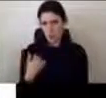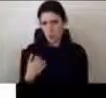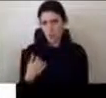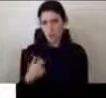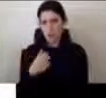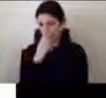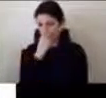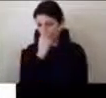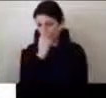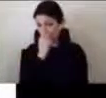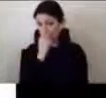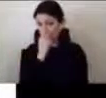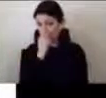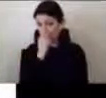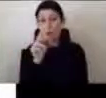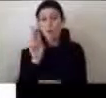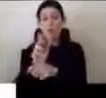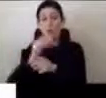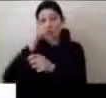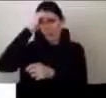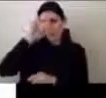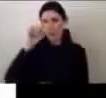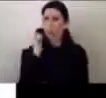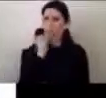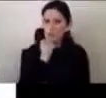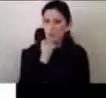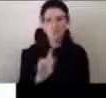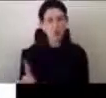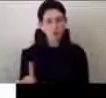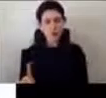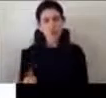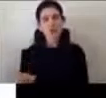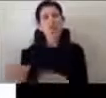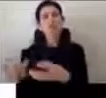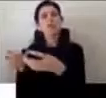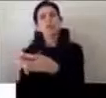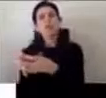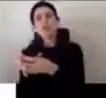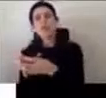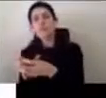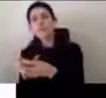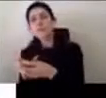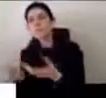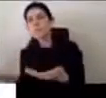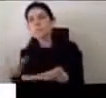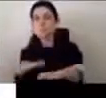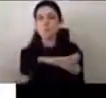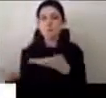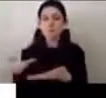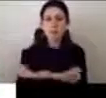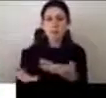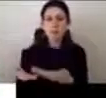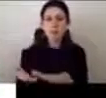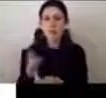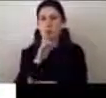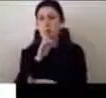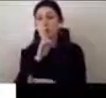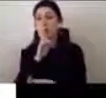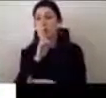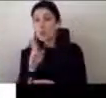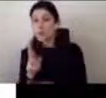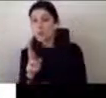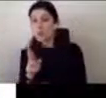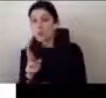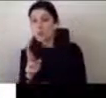que castiga el error, sino que entre ellos ven cuál puede ser la respuesta y no temen